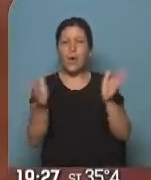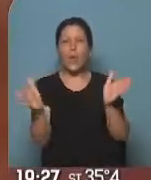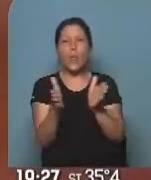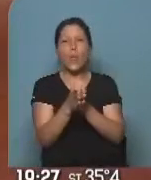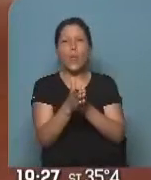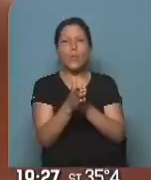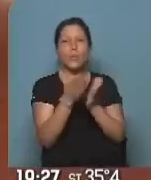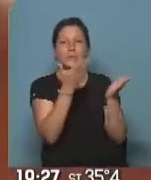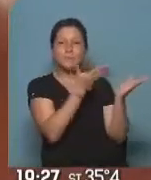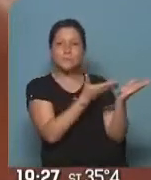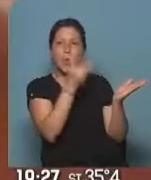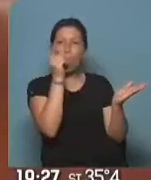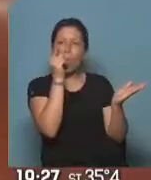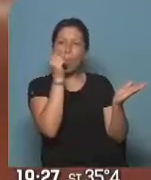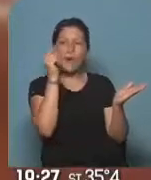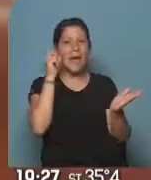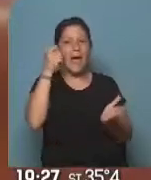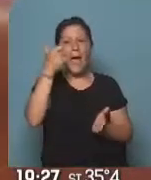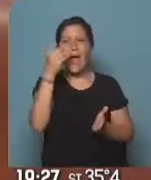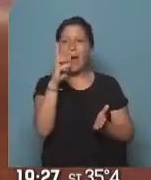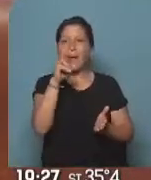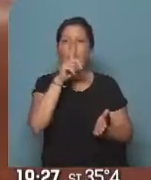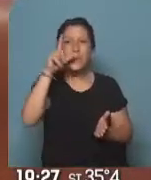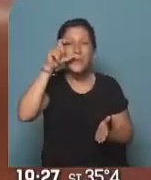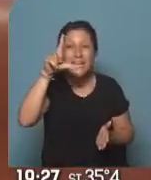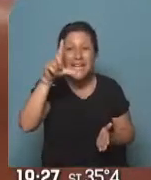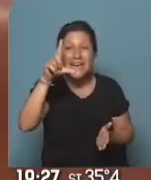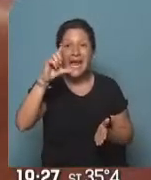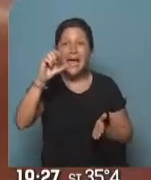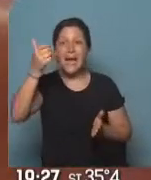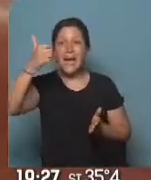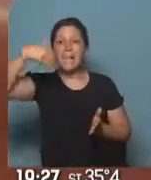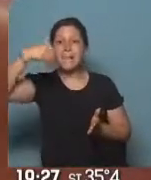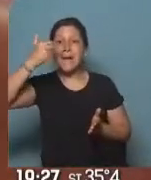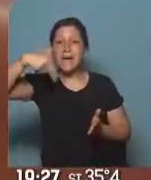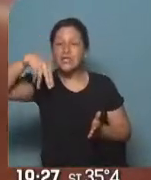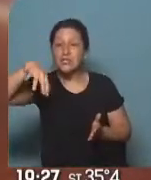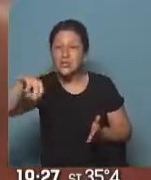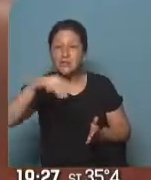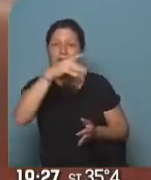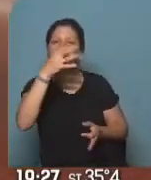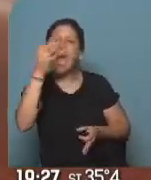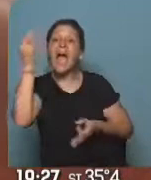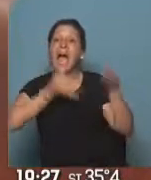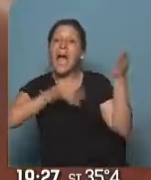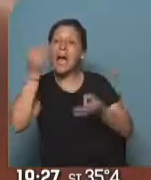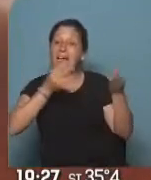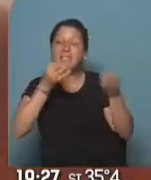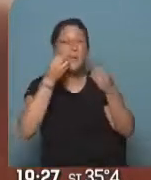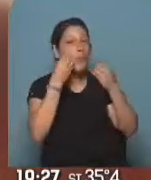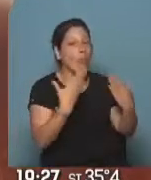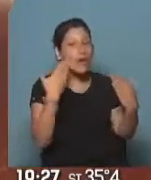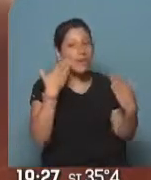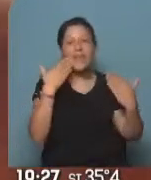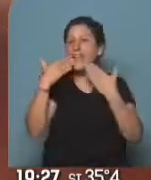economista, a quien le damos la bienvenida y vamos a tener vas a tener la dura tarea de analizar cuál es la situación, cómo va. Buenas a ustedes, muchas gracias por la